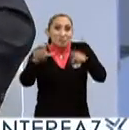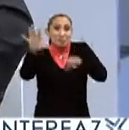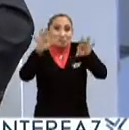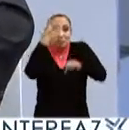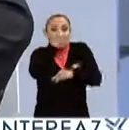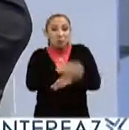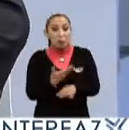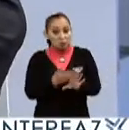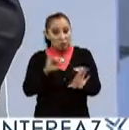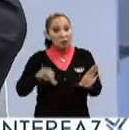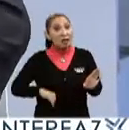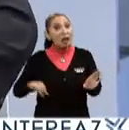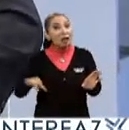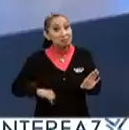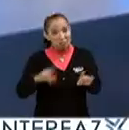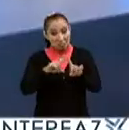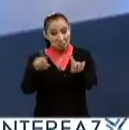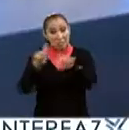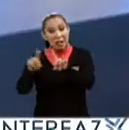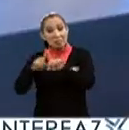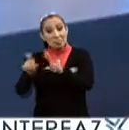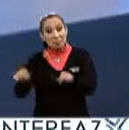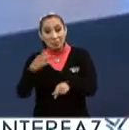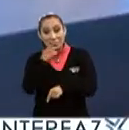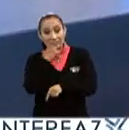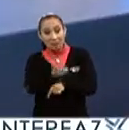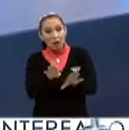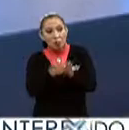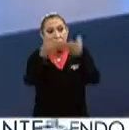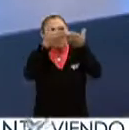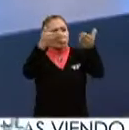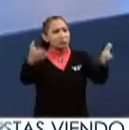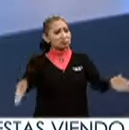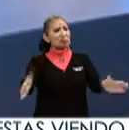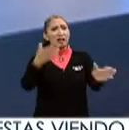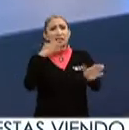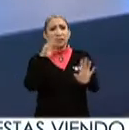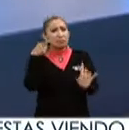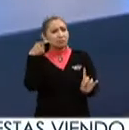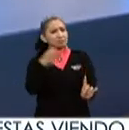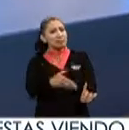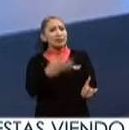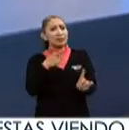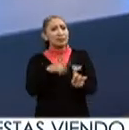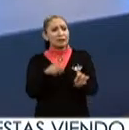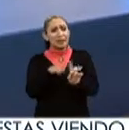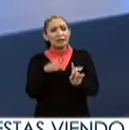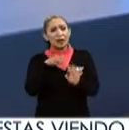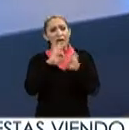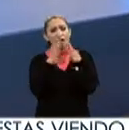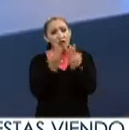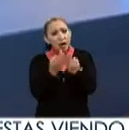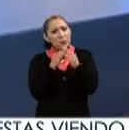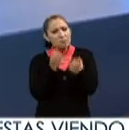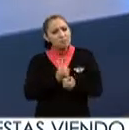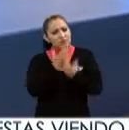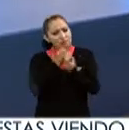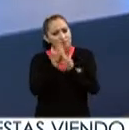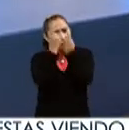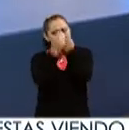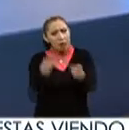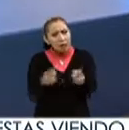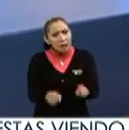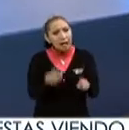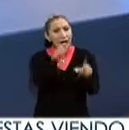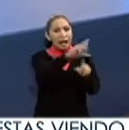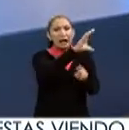Qué interesante, muy interesante lo que comenta, cómo se abren estas perspectivas a diferentes formas de expresar la música, desde